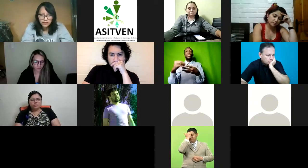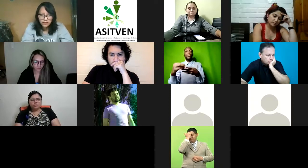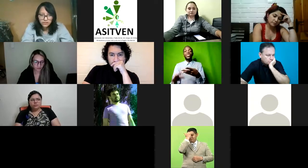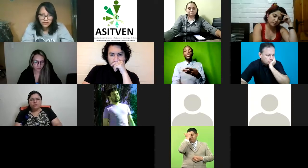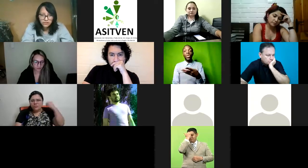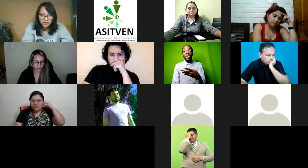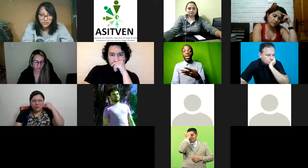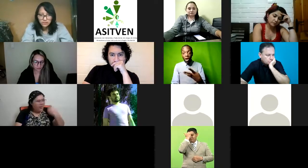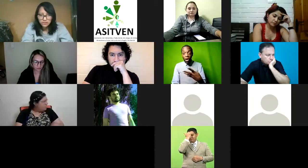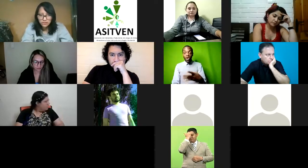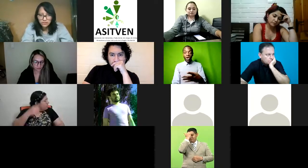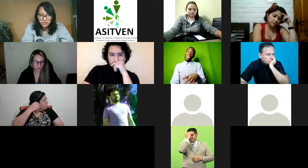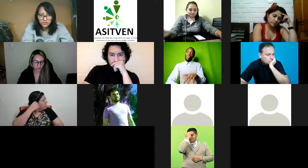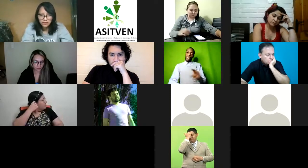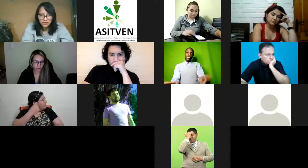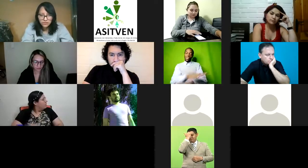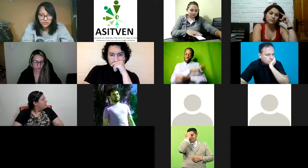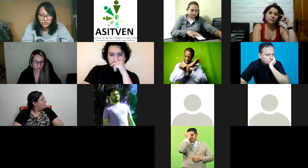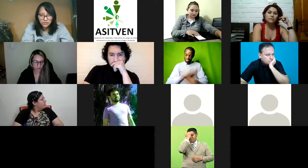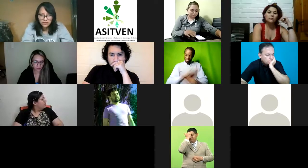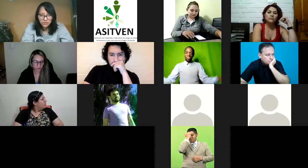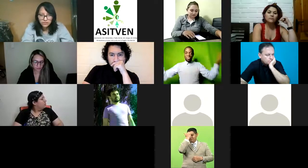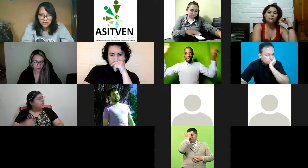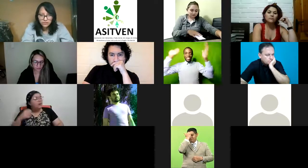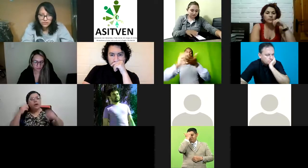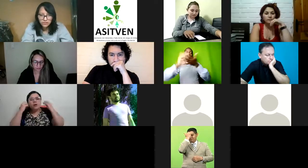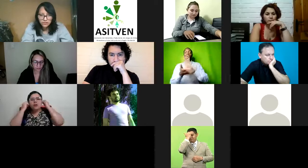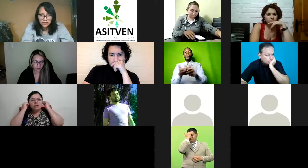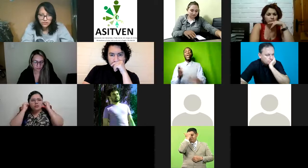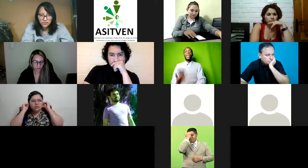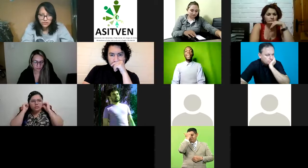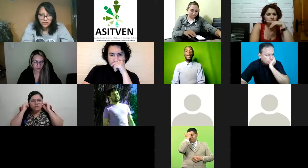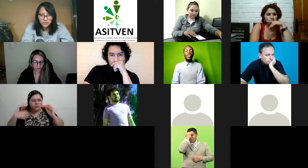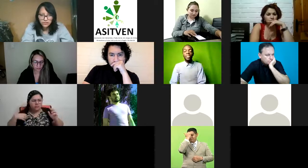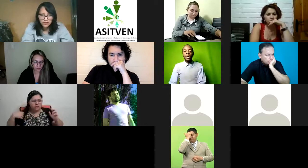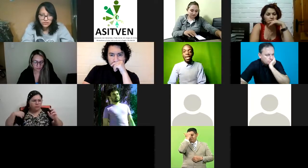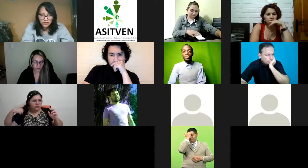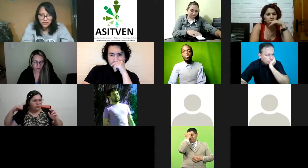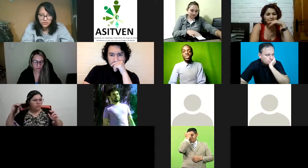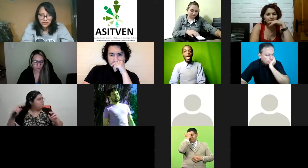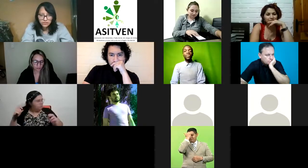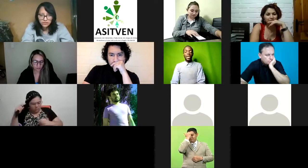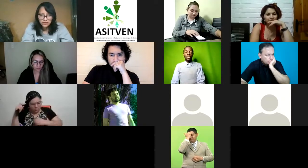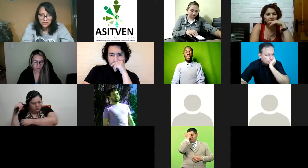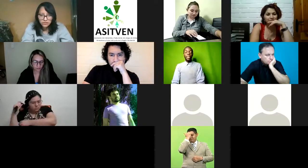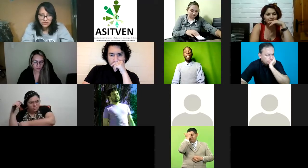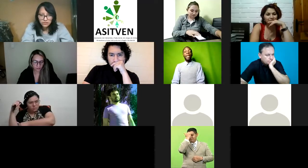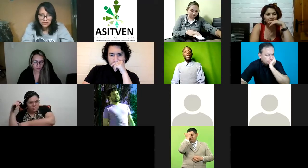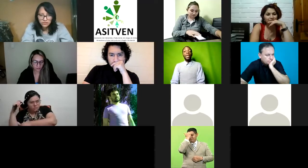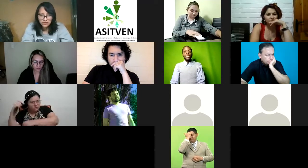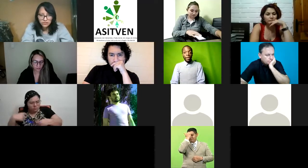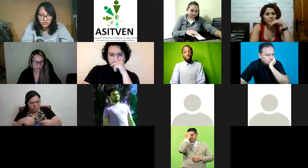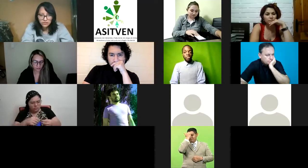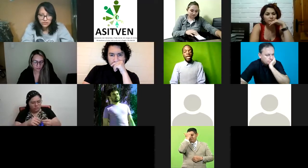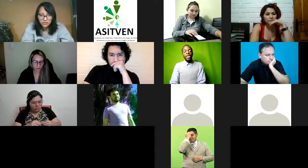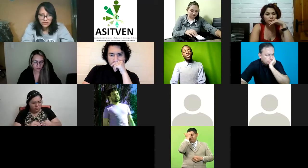y luego hace un criollo, y ya cuando es criollo, ya allí ya no hay nadie que lo eche para atrás, ya es una lengua.